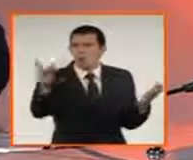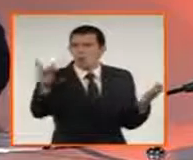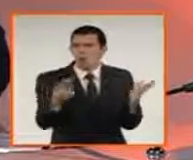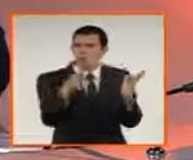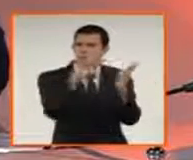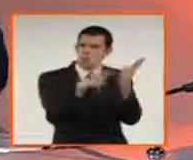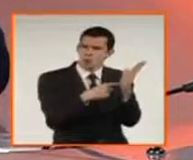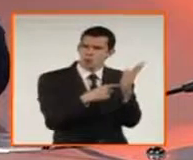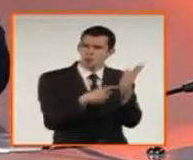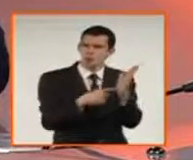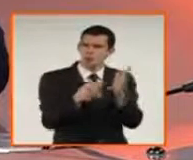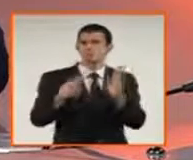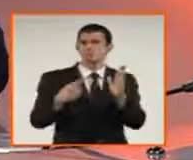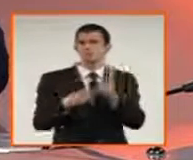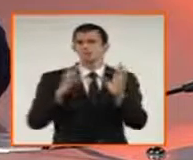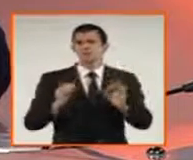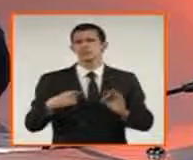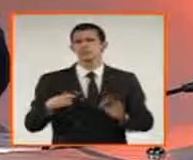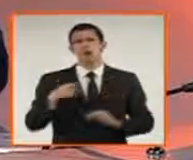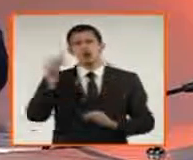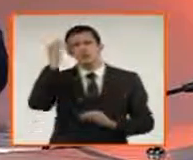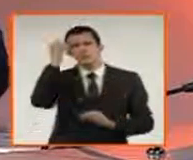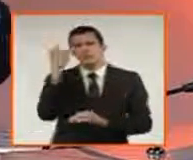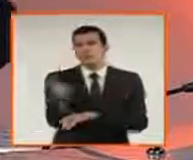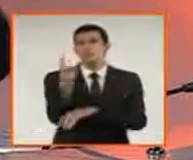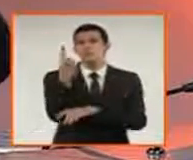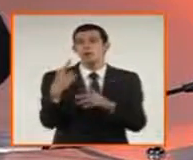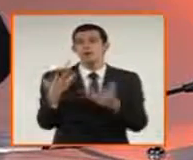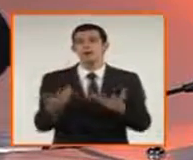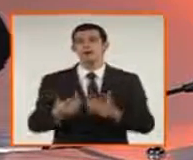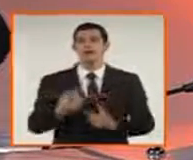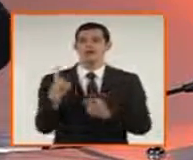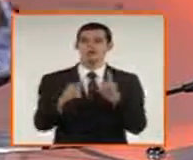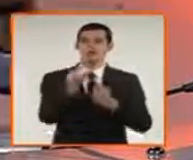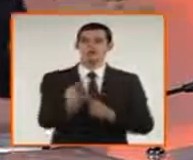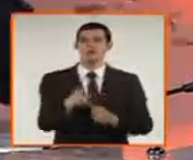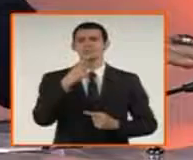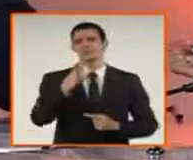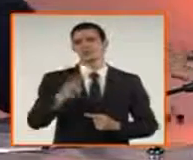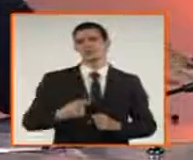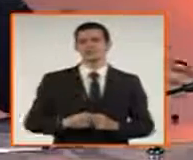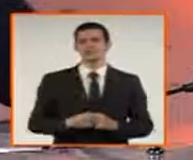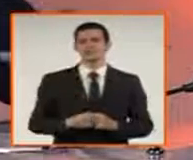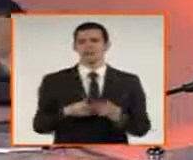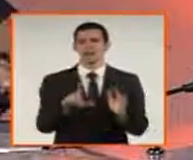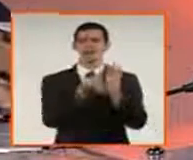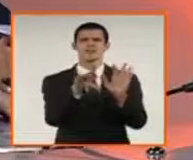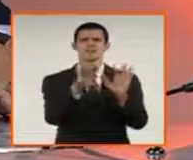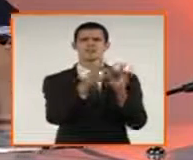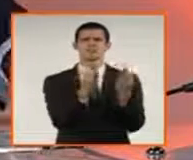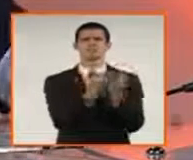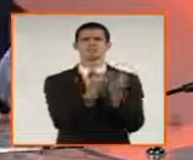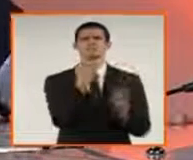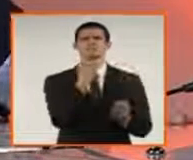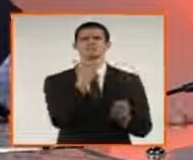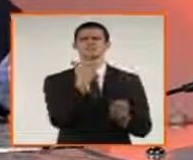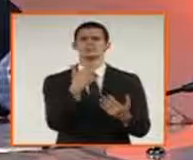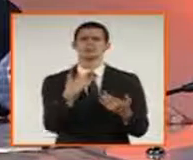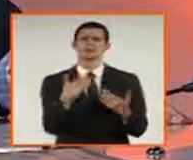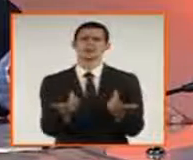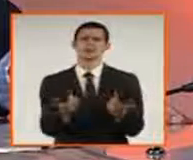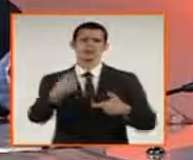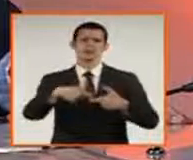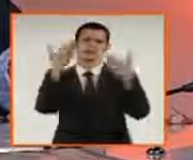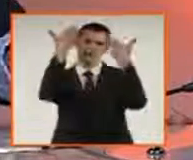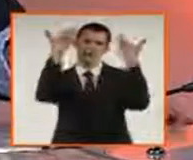que me acerco a esto es que engañados estaban algunos que creían que esto nada más tenía que ver con la posibilidad del matrimonio